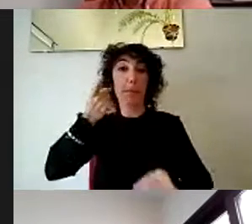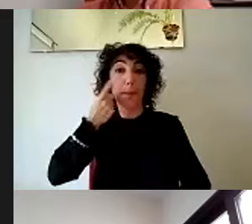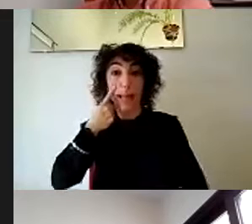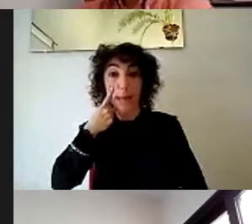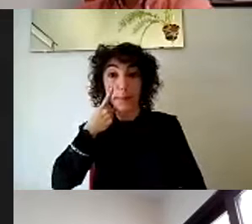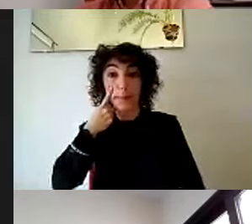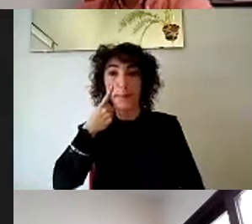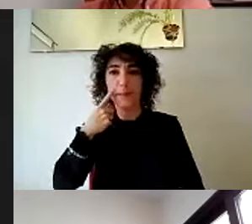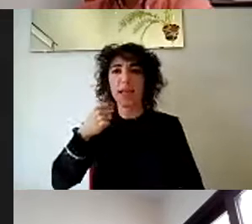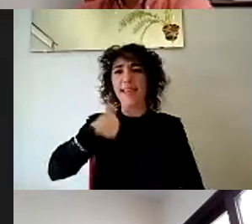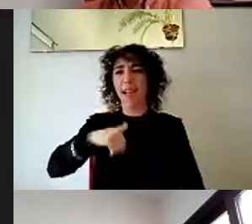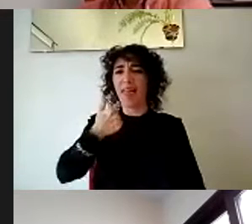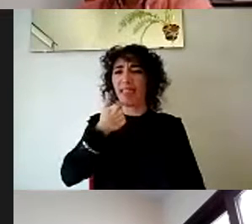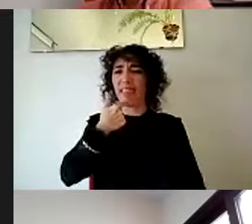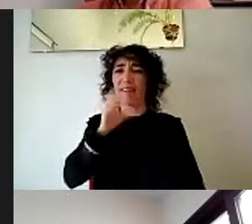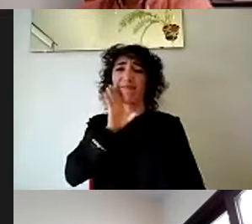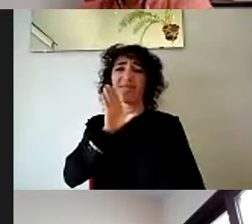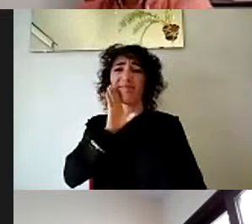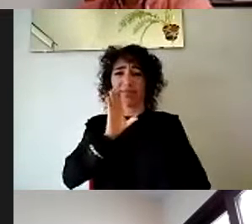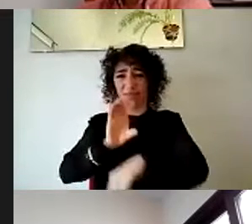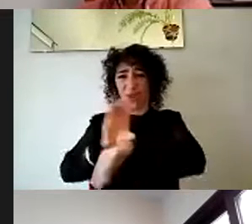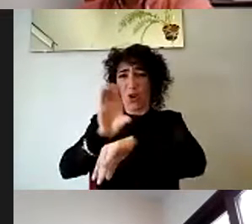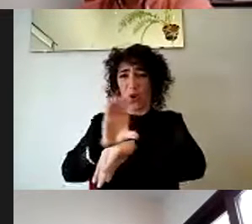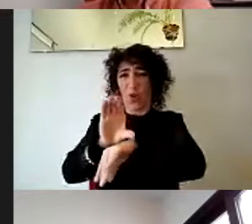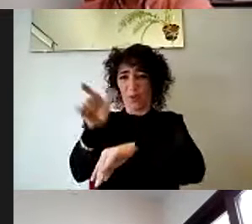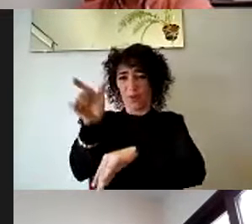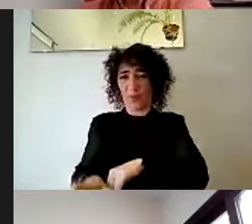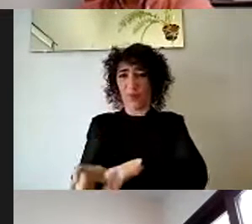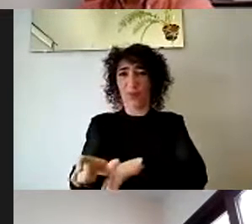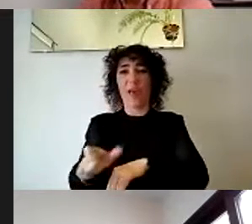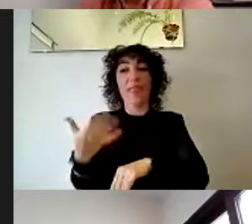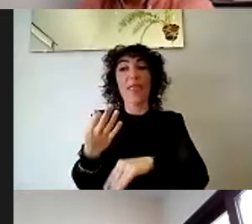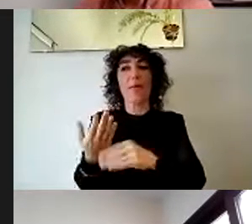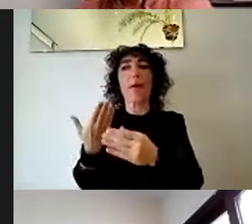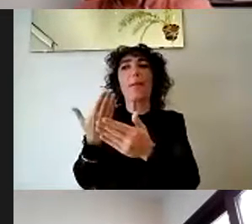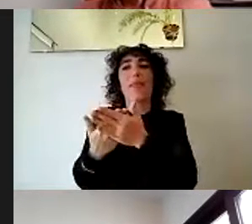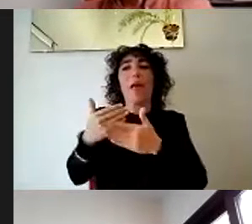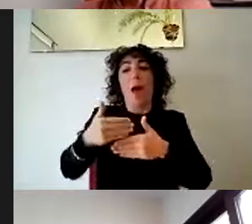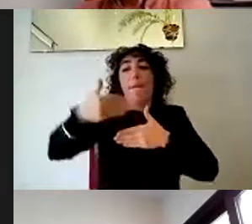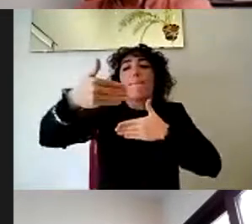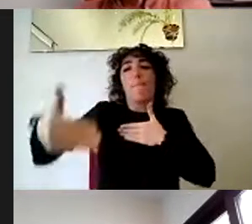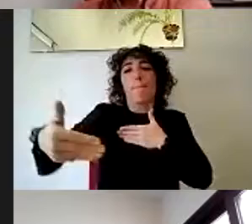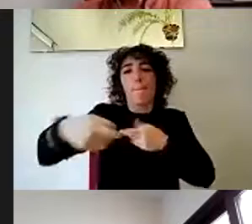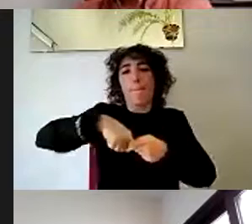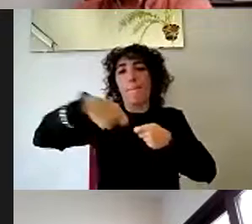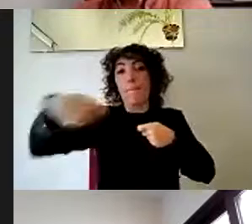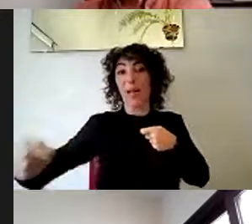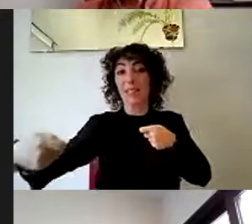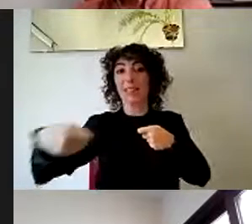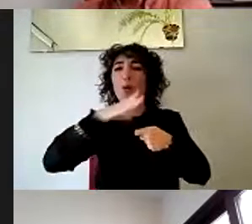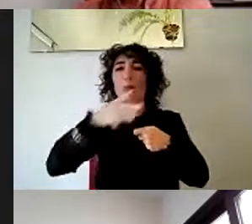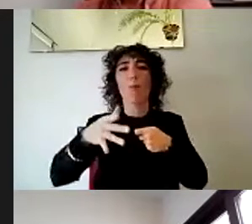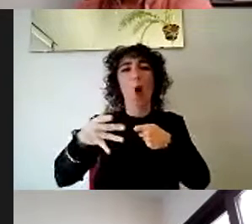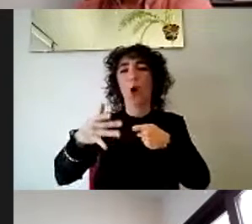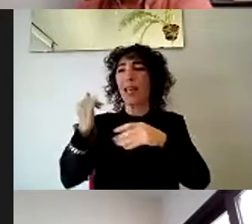Como bien decía la concejal, tuvimos que pedir plazo porque estuvimos contrarreloj con el Instituto Tecnológico de Canarias,